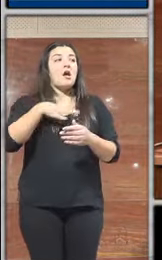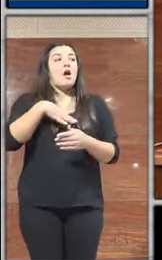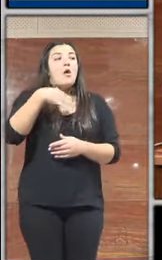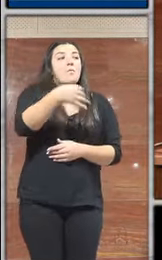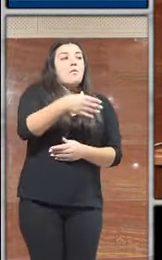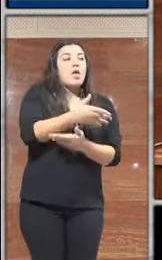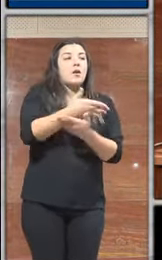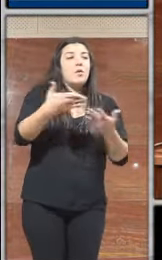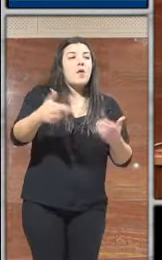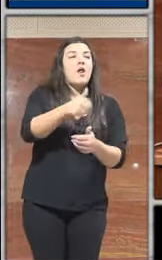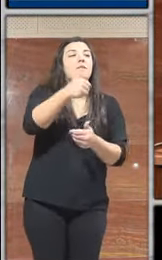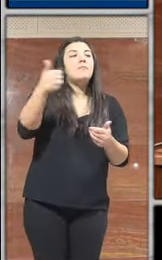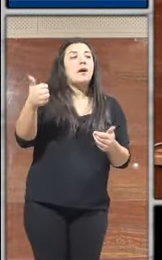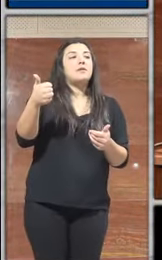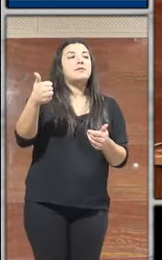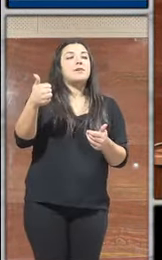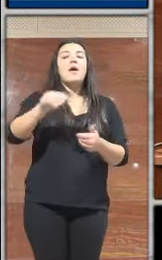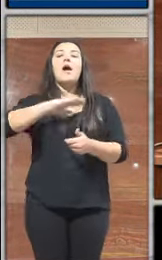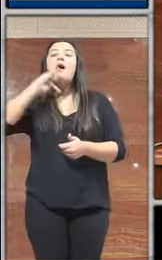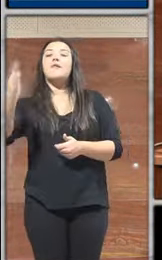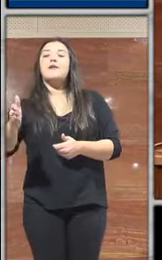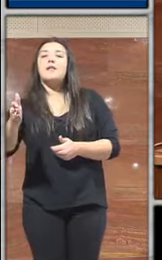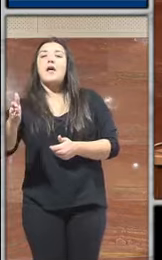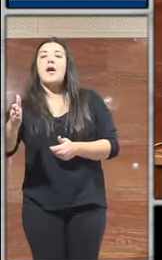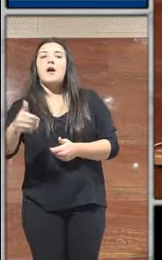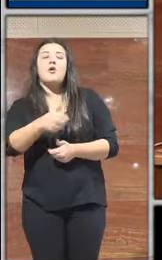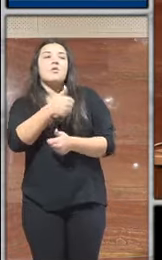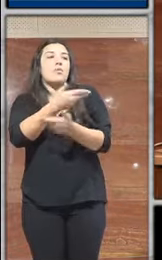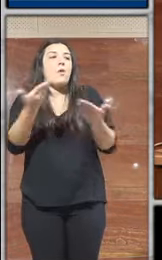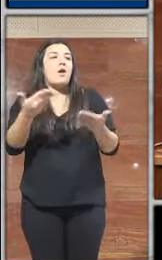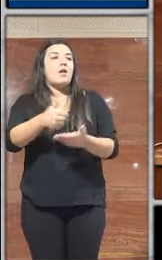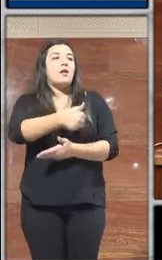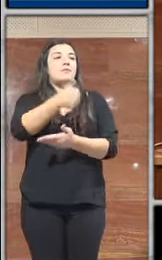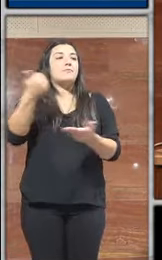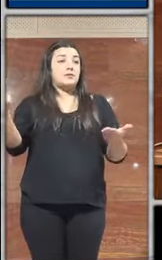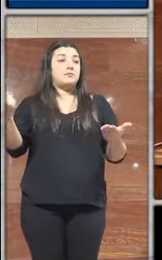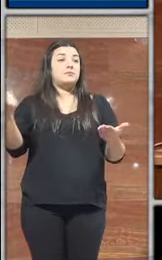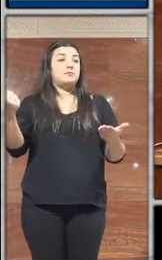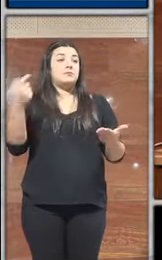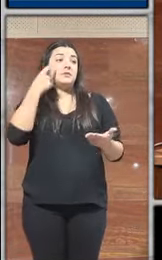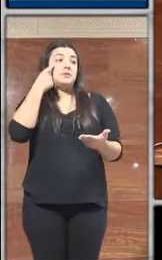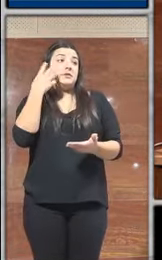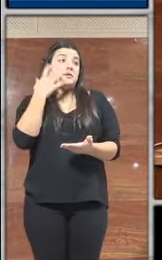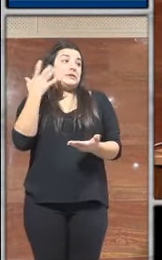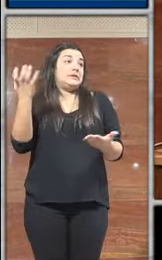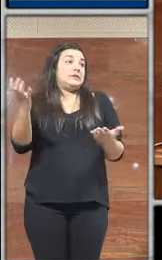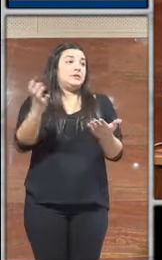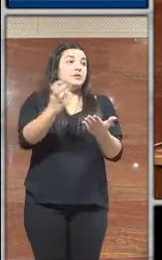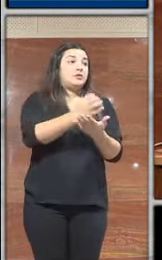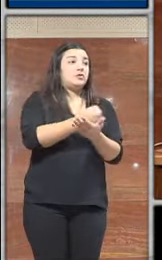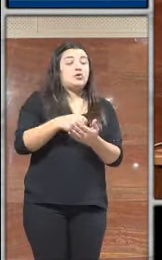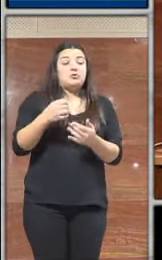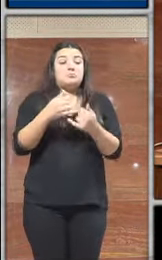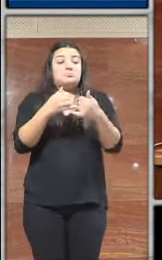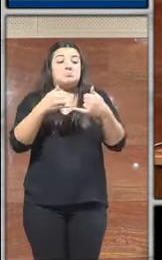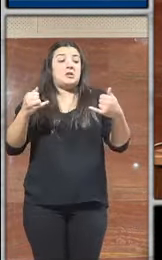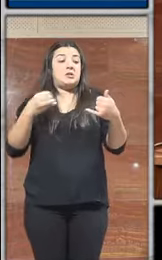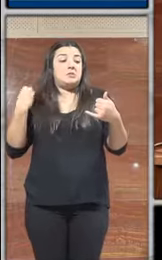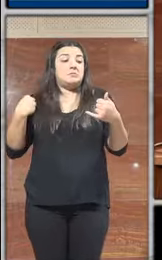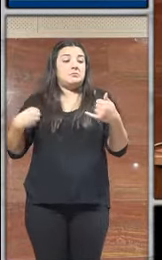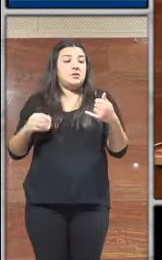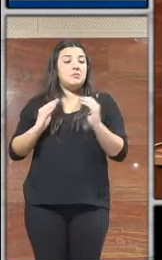con mayor impacto en la calidad de vida de las personas e intentaremos pues bueno pues si encontramos todos si todas las sinergias van en la línea pues a ver si pudiéramos